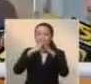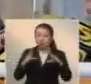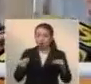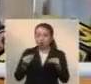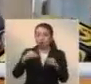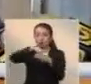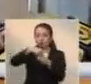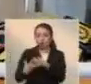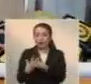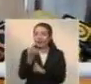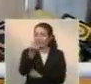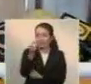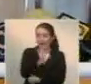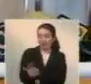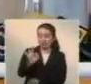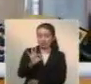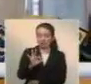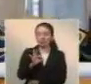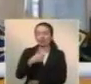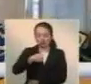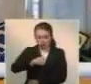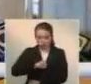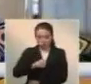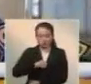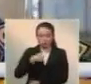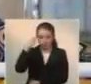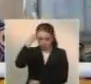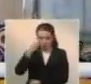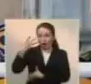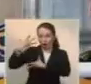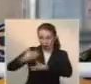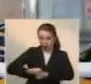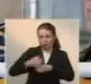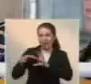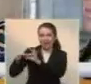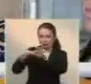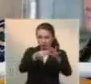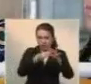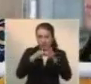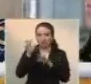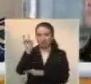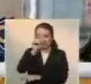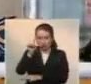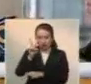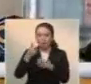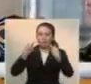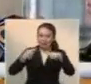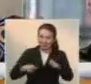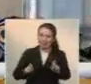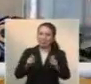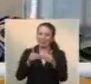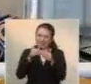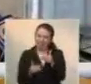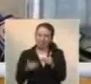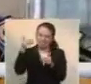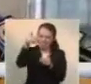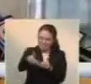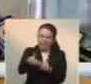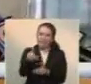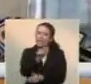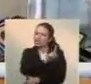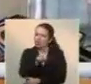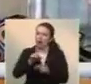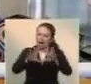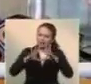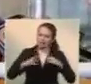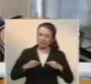Y siempre partimos de ese principio. Yo, Wilmer Azuaje, creo en la unidad de los venezolanos para salir, bueno, de estas aberraciones constitucionales.